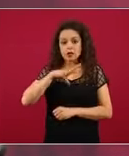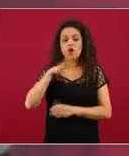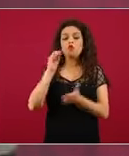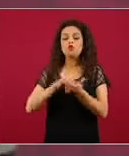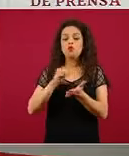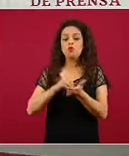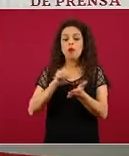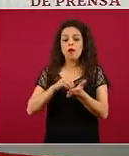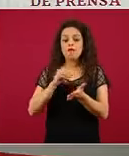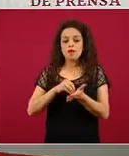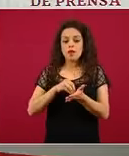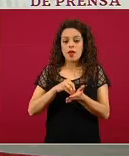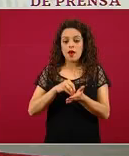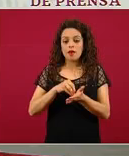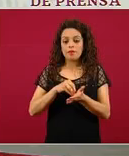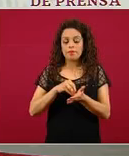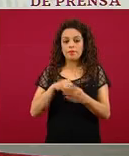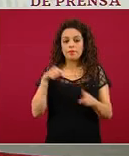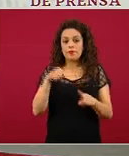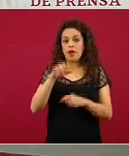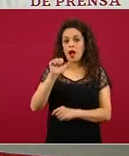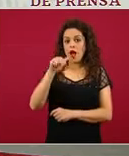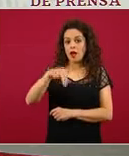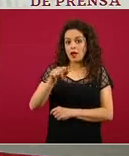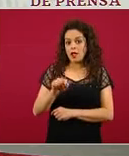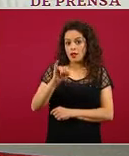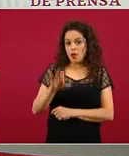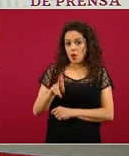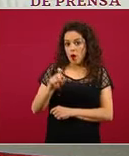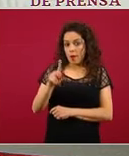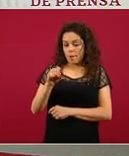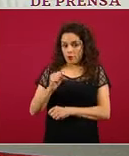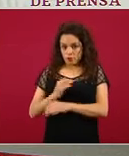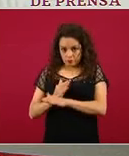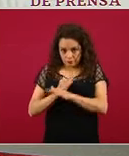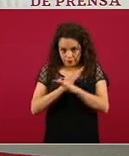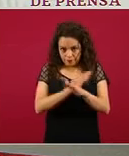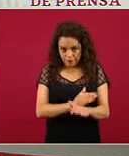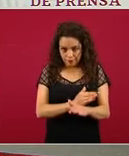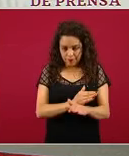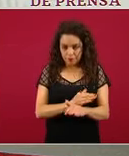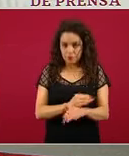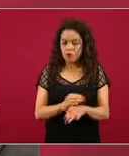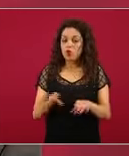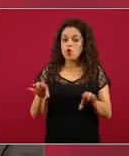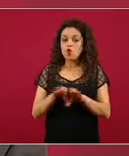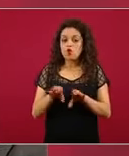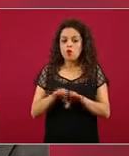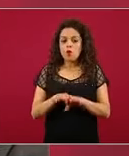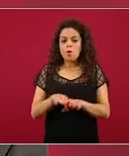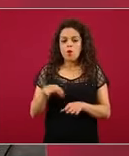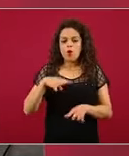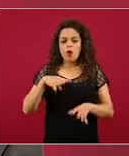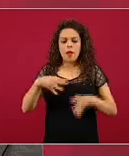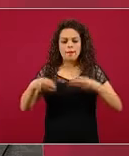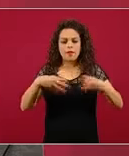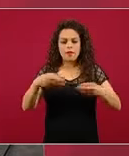concentración o títulos de los anticuerpos. En la medida en que la epidemia lleva apenas un